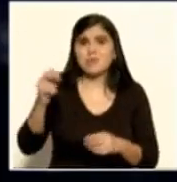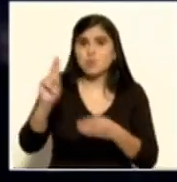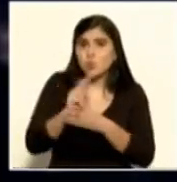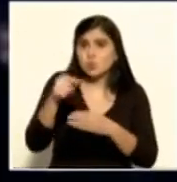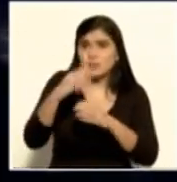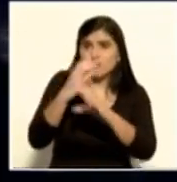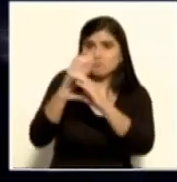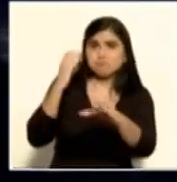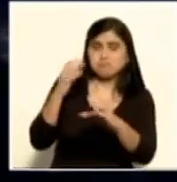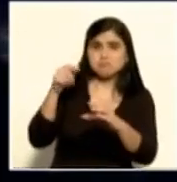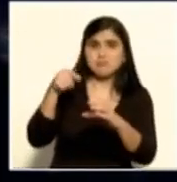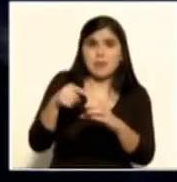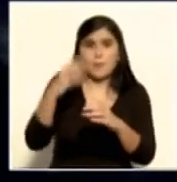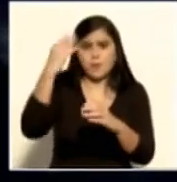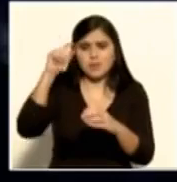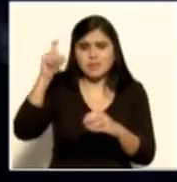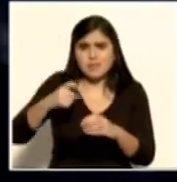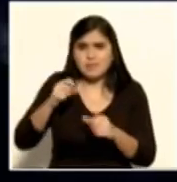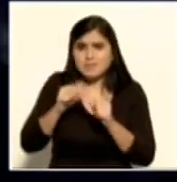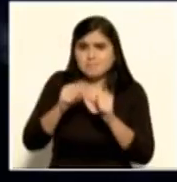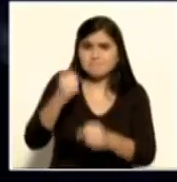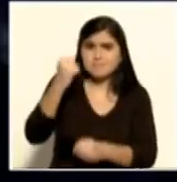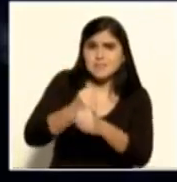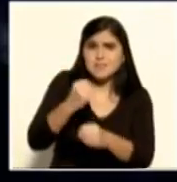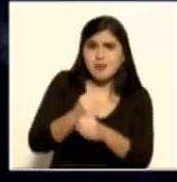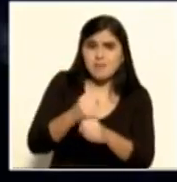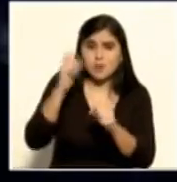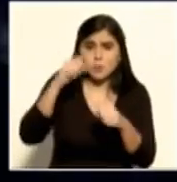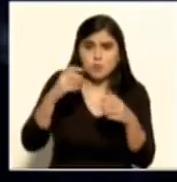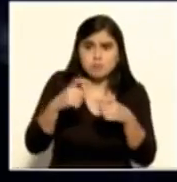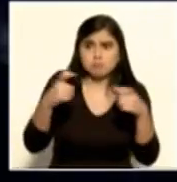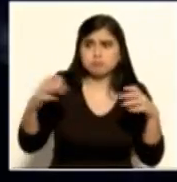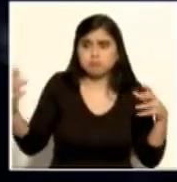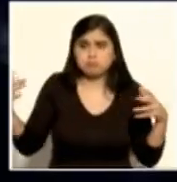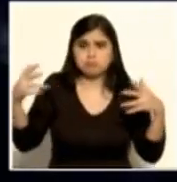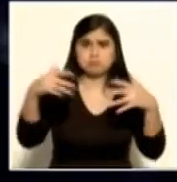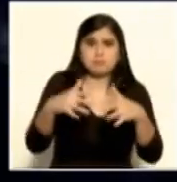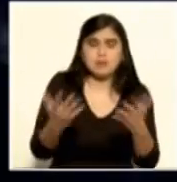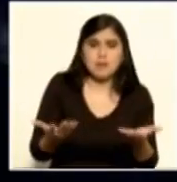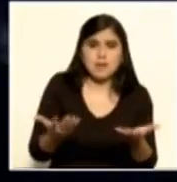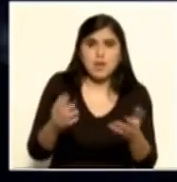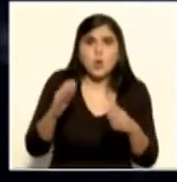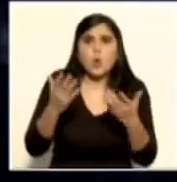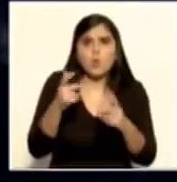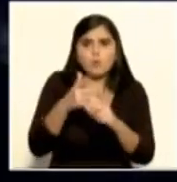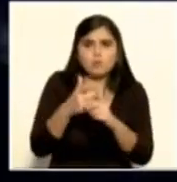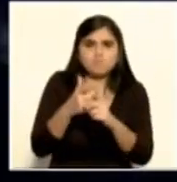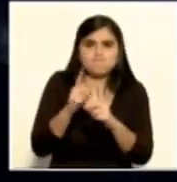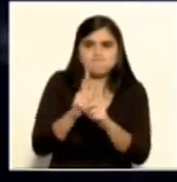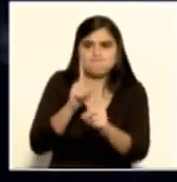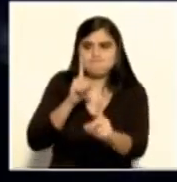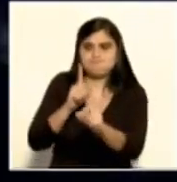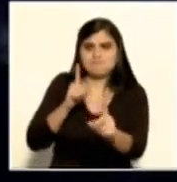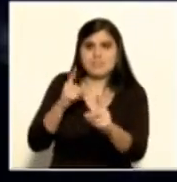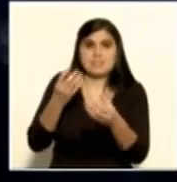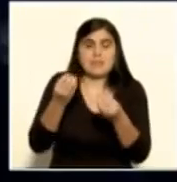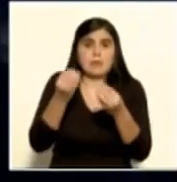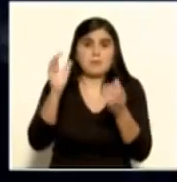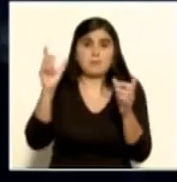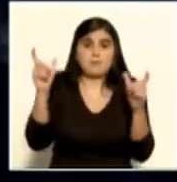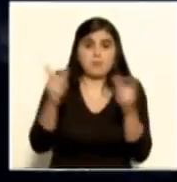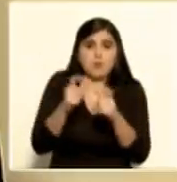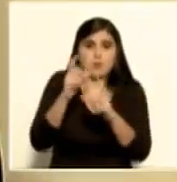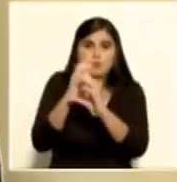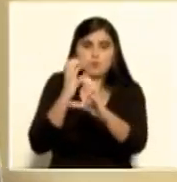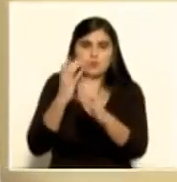lo que podría provocar aglomeración. ¿Cómo garantizar un distanciamiento si van a haber menos buses la próxima semana? Gracias, Cristín. Señor